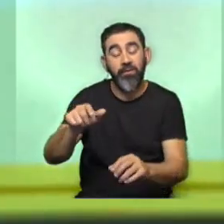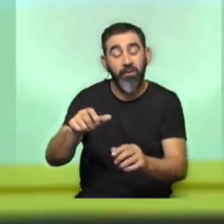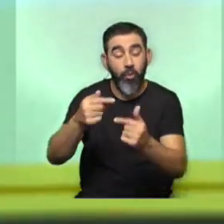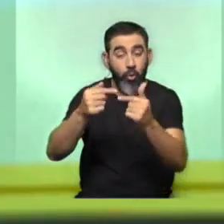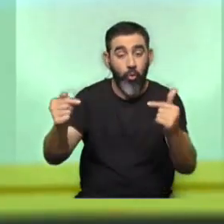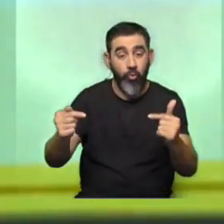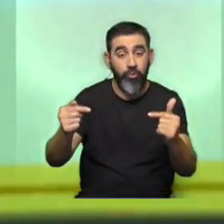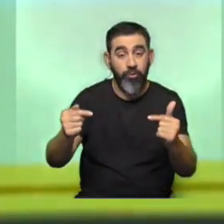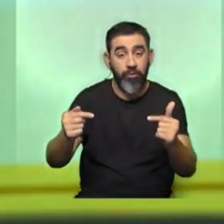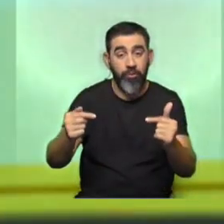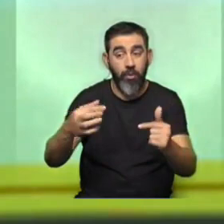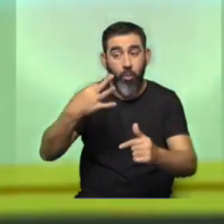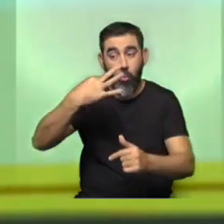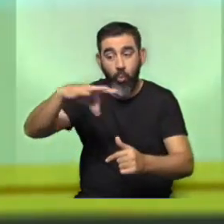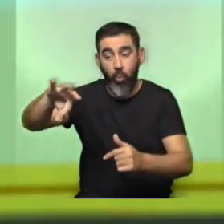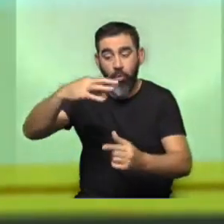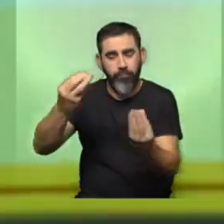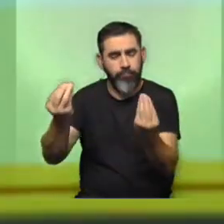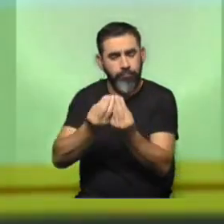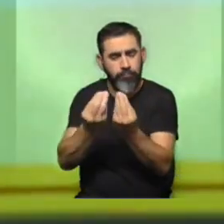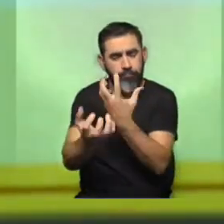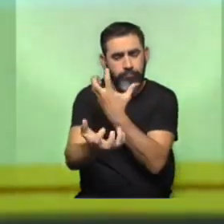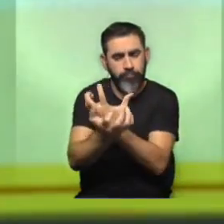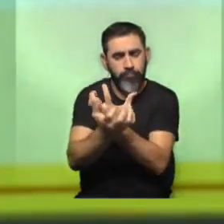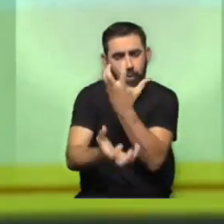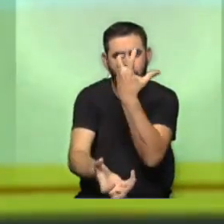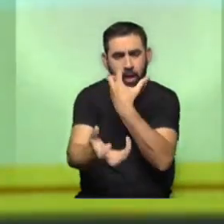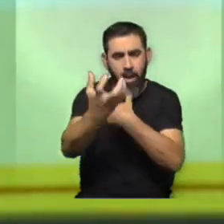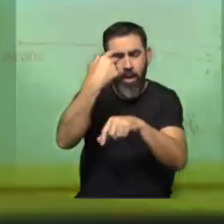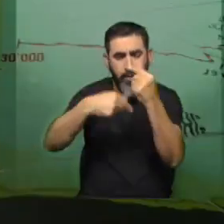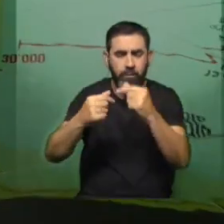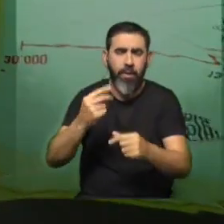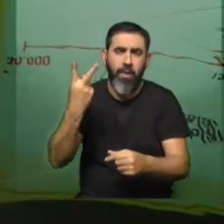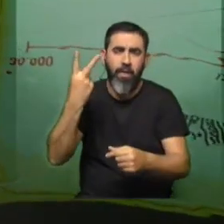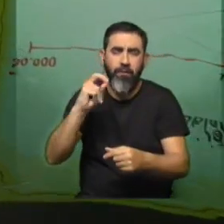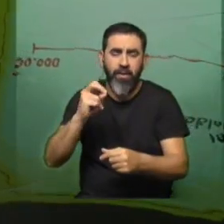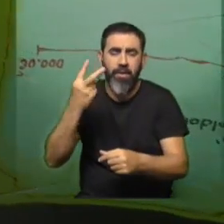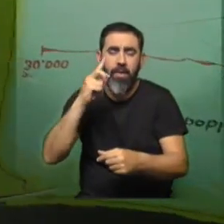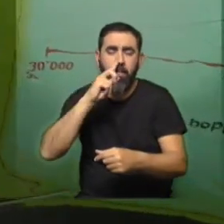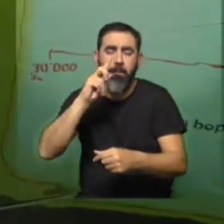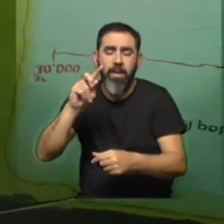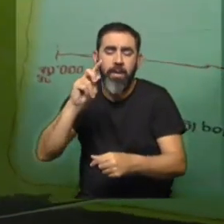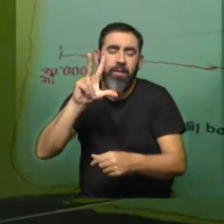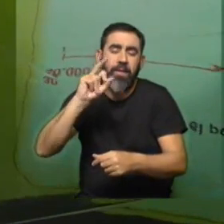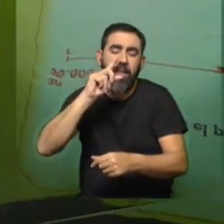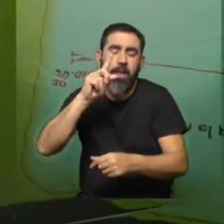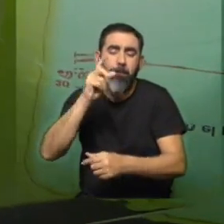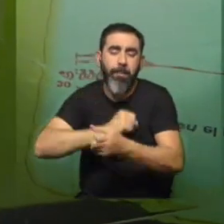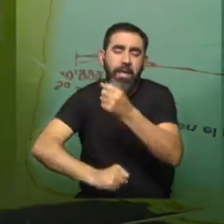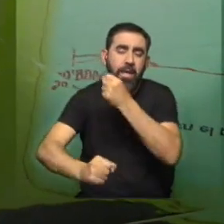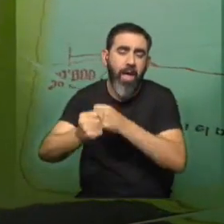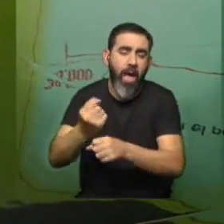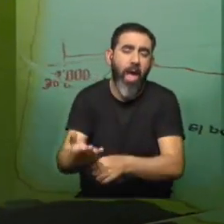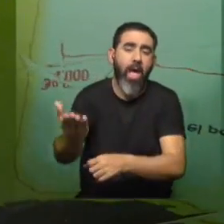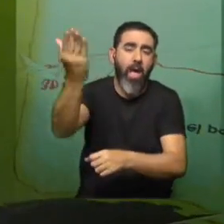de por sí es único por la cantidad de restos que tiene de animales de hace 20, 30, 40.000 años para atrás, también nos